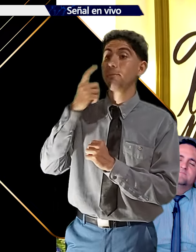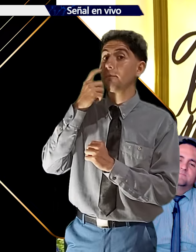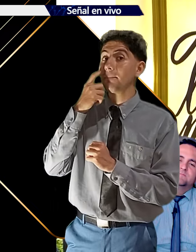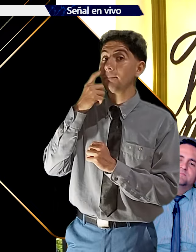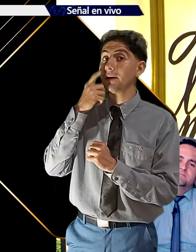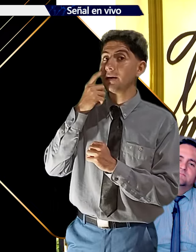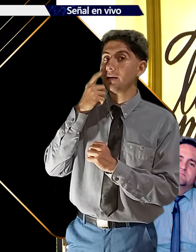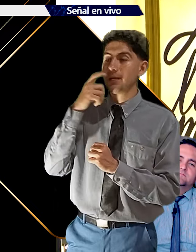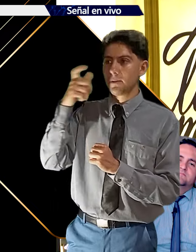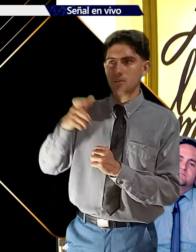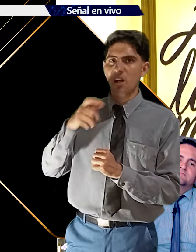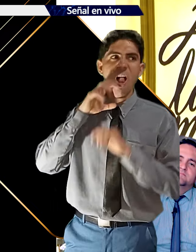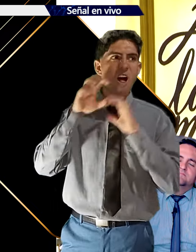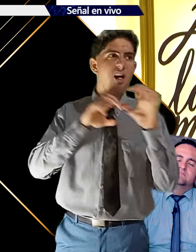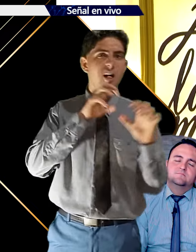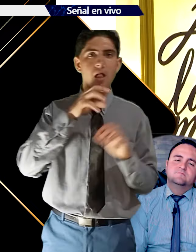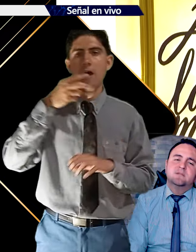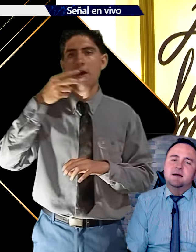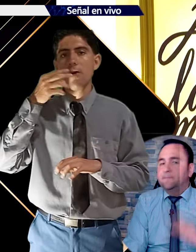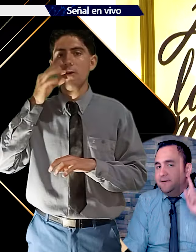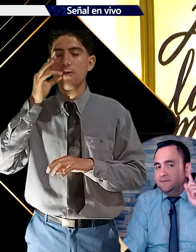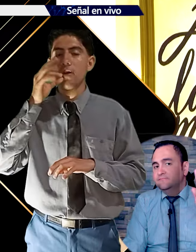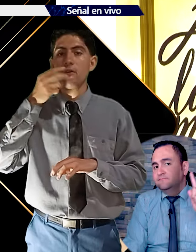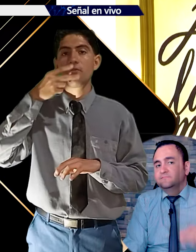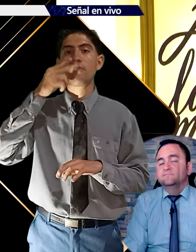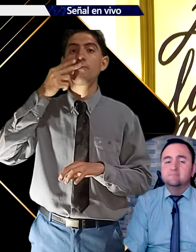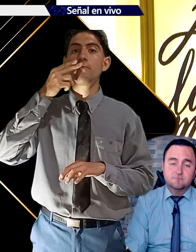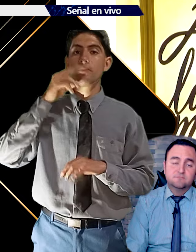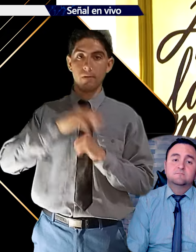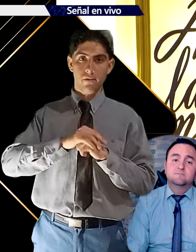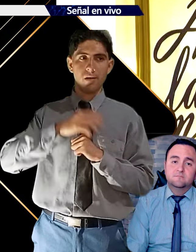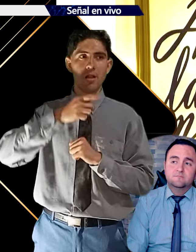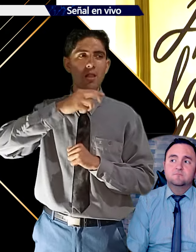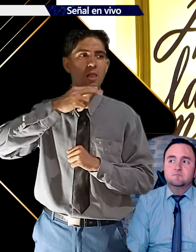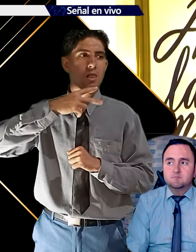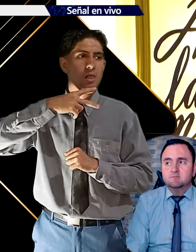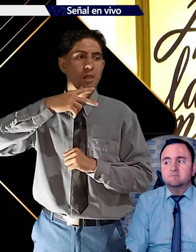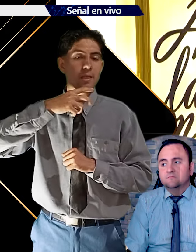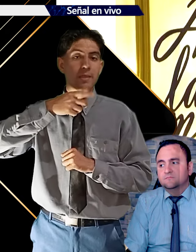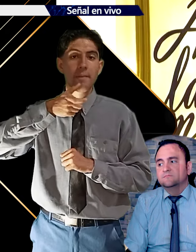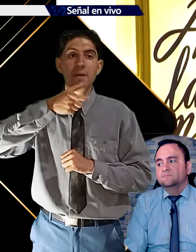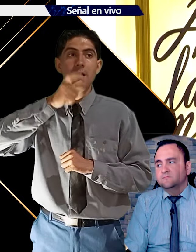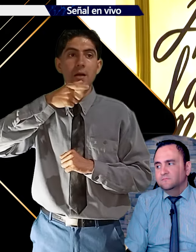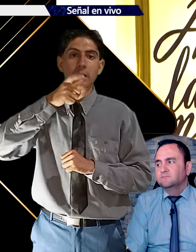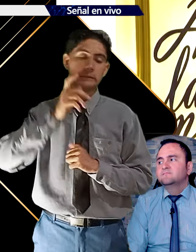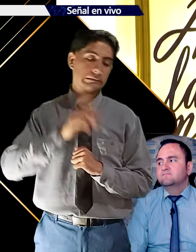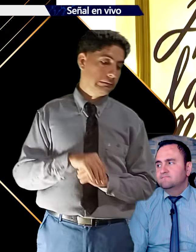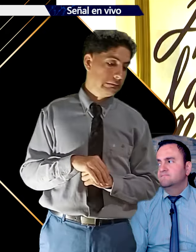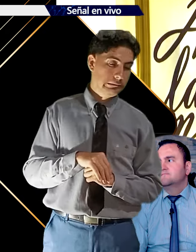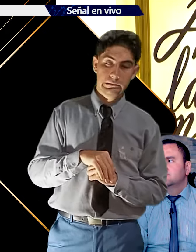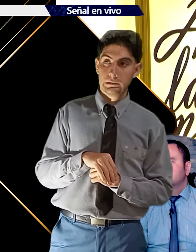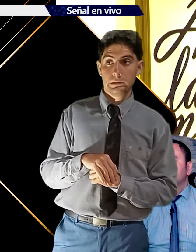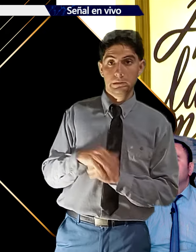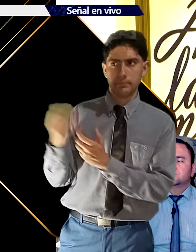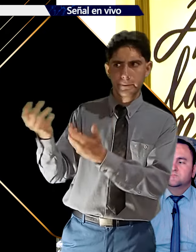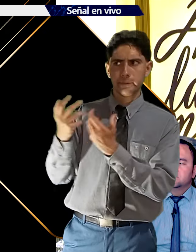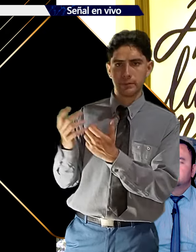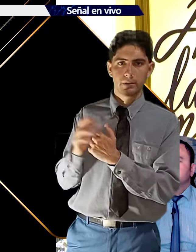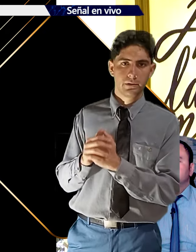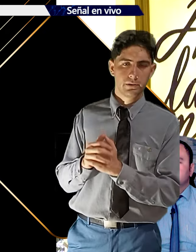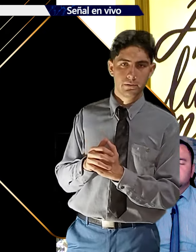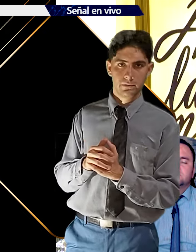fumador. Una cajetilla diaria de cigarrillos se fumaba. Mi mamá era una señora demasiado rezandera. Y cuando encontré ese texto, el Señor restaura ruinas,